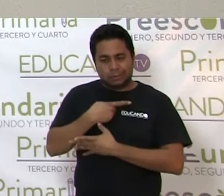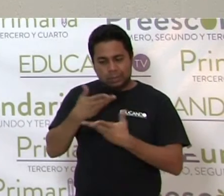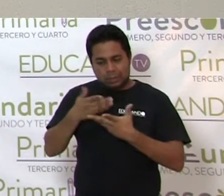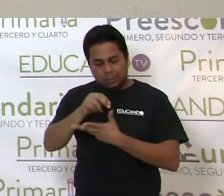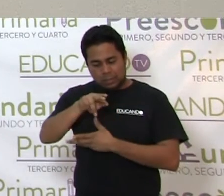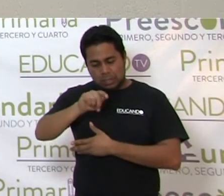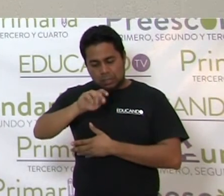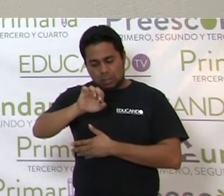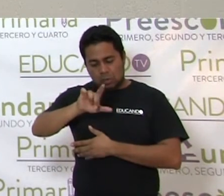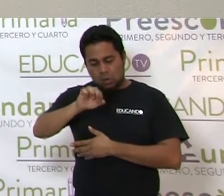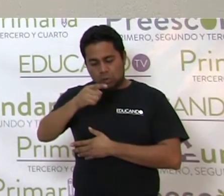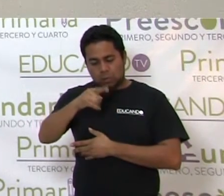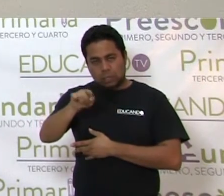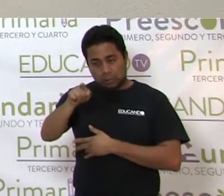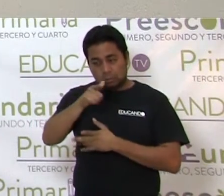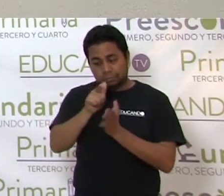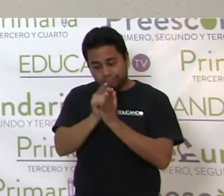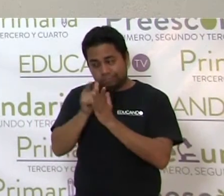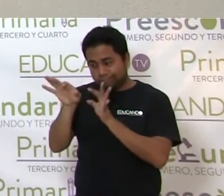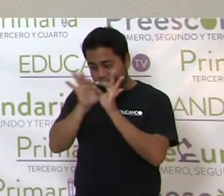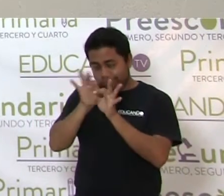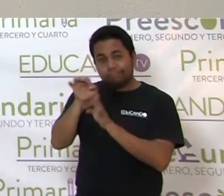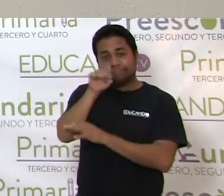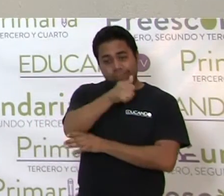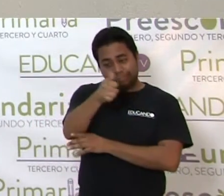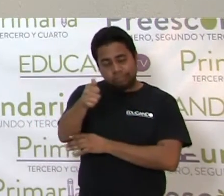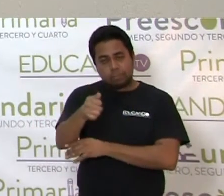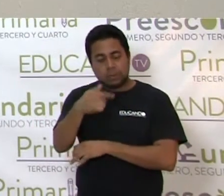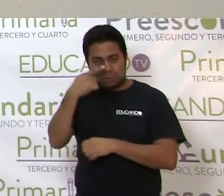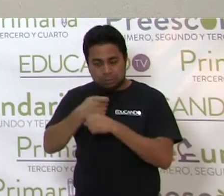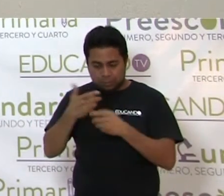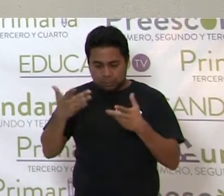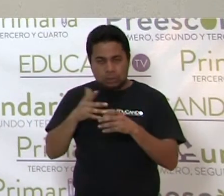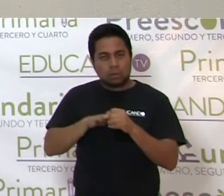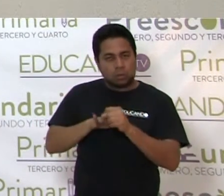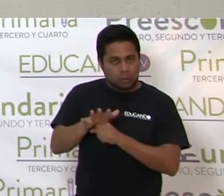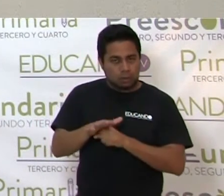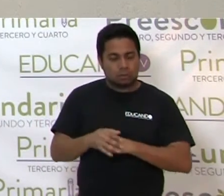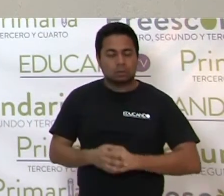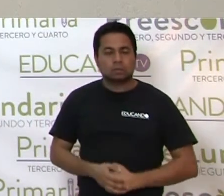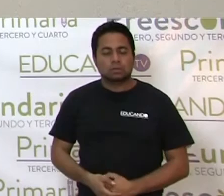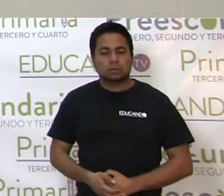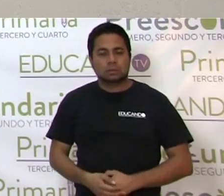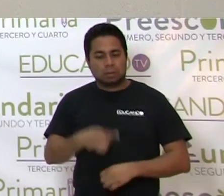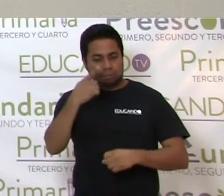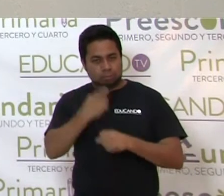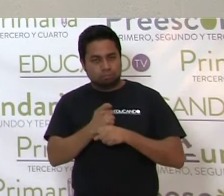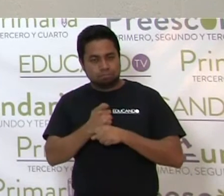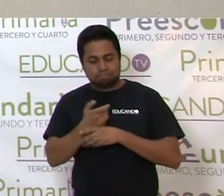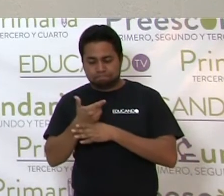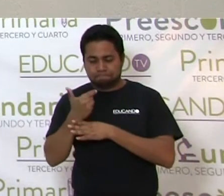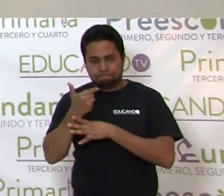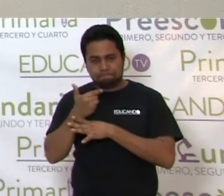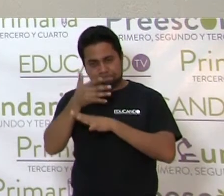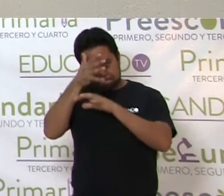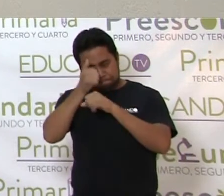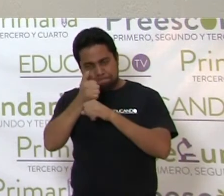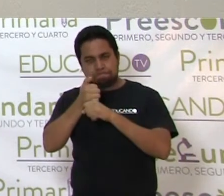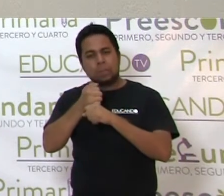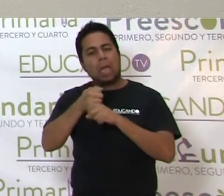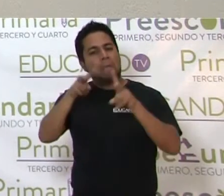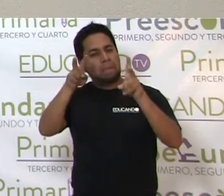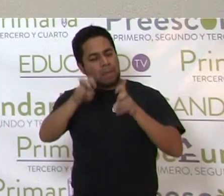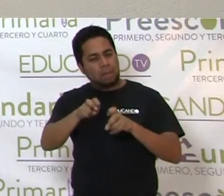antología literaria. Lo primero que hay que hacer es elegir el tema. Recuérdense que es